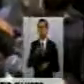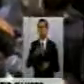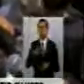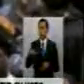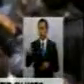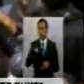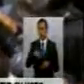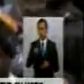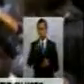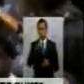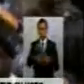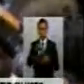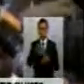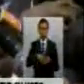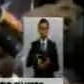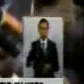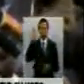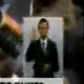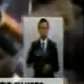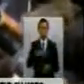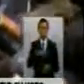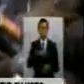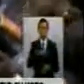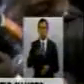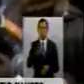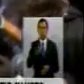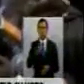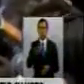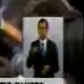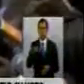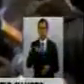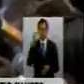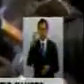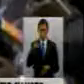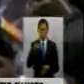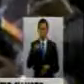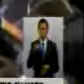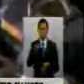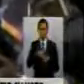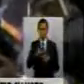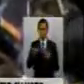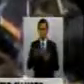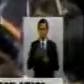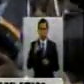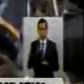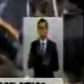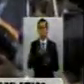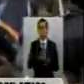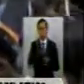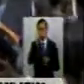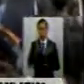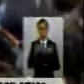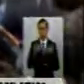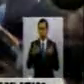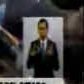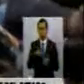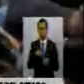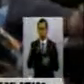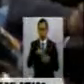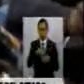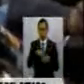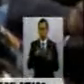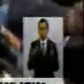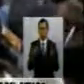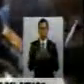Congreso, con 157 votos, sumando diputados y senadores de antes, se elegía a los jueces. Entonces hoy no se va a elegir con